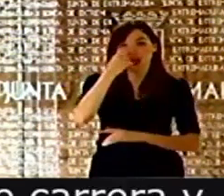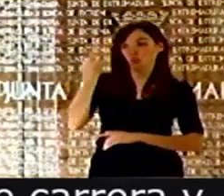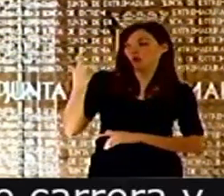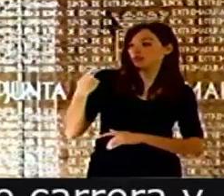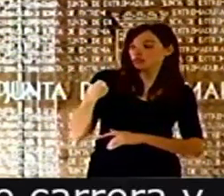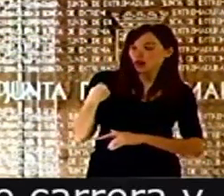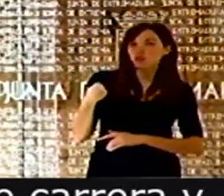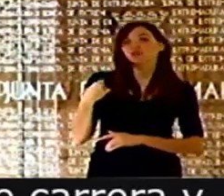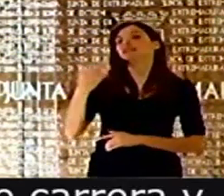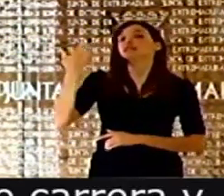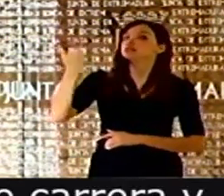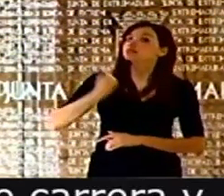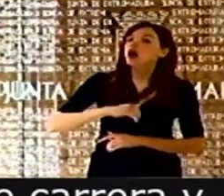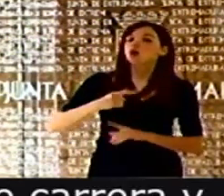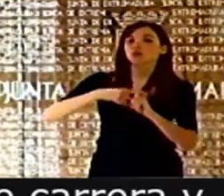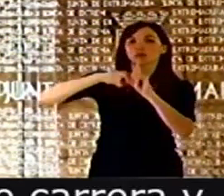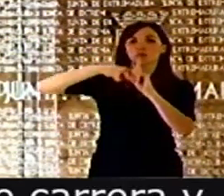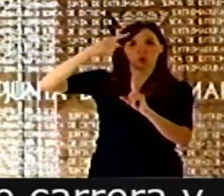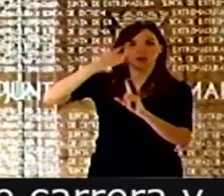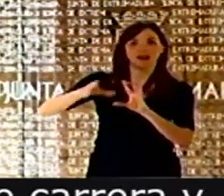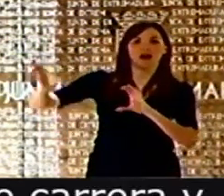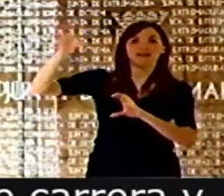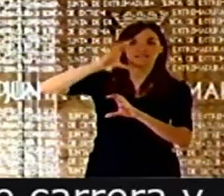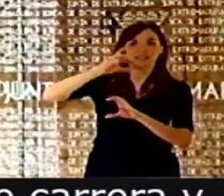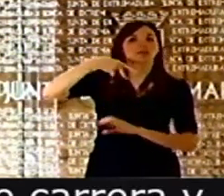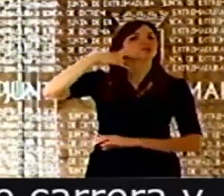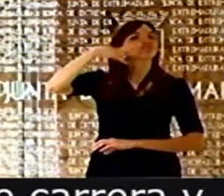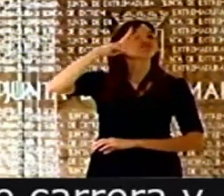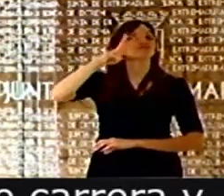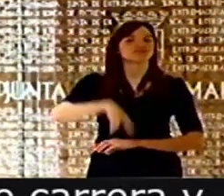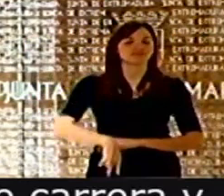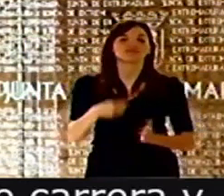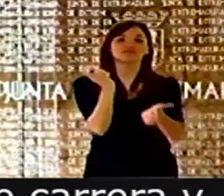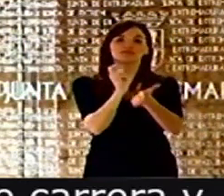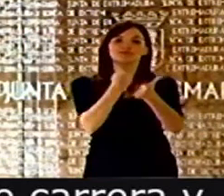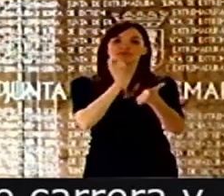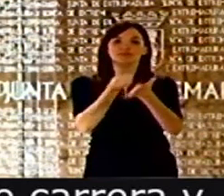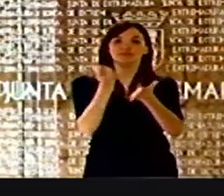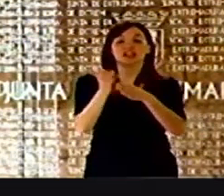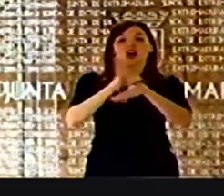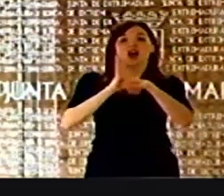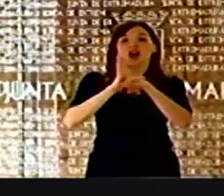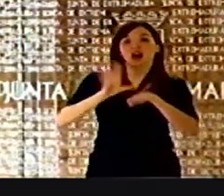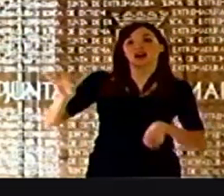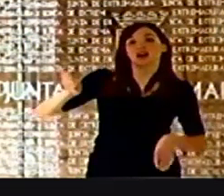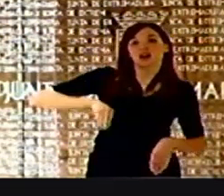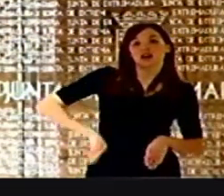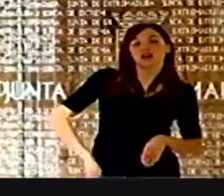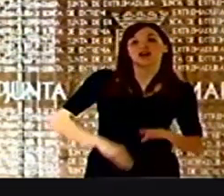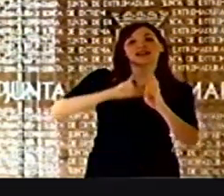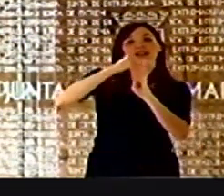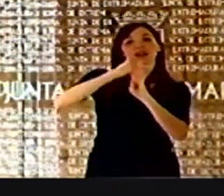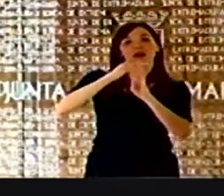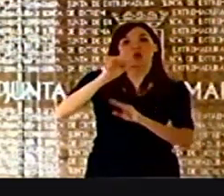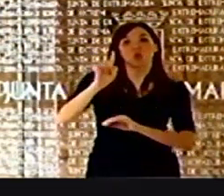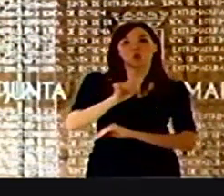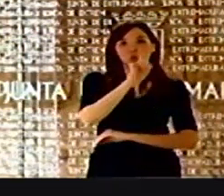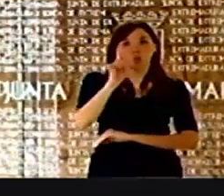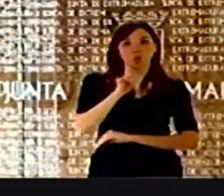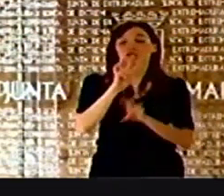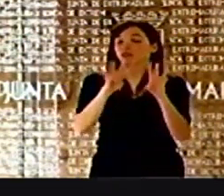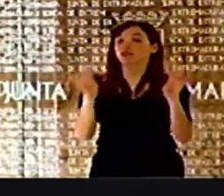hace un año, se ampliaron también los reconocimientos y abonos del nivel 1 de la carrera profesional de interinos y laborales temporales. En